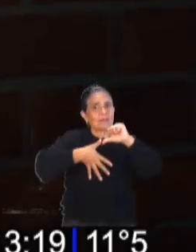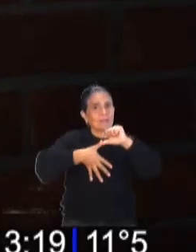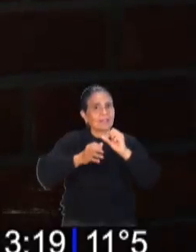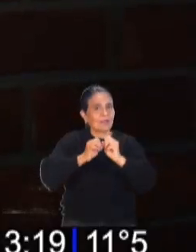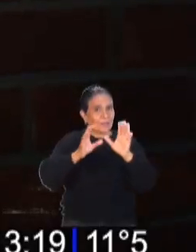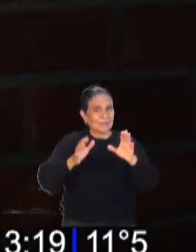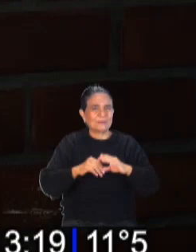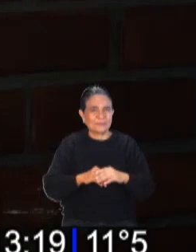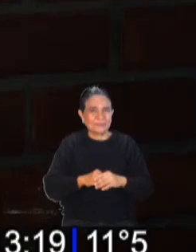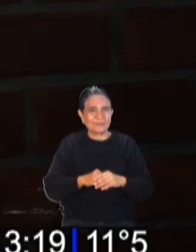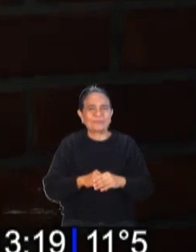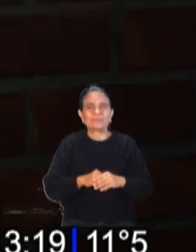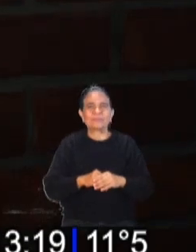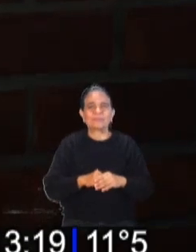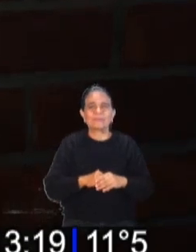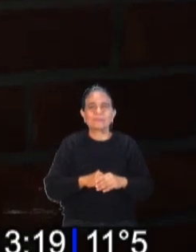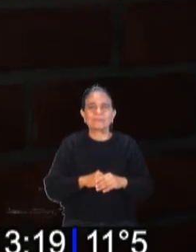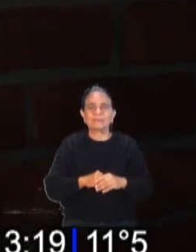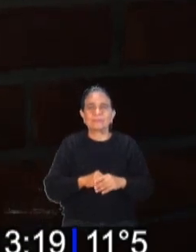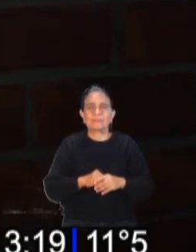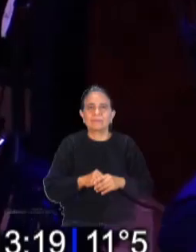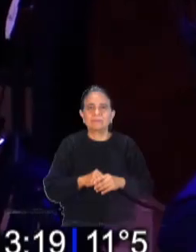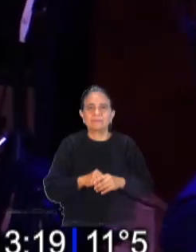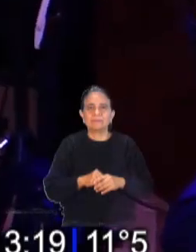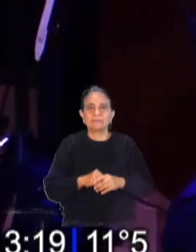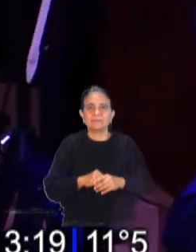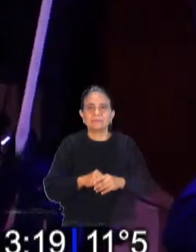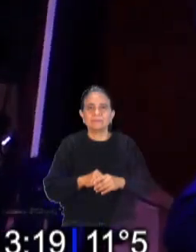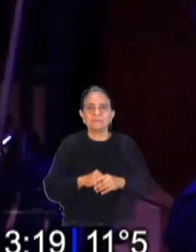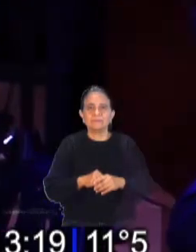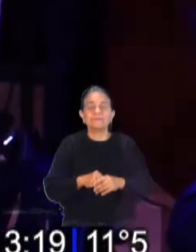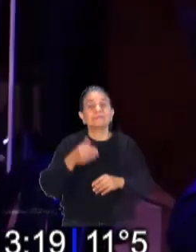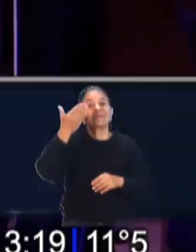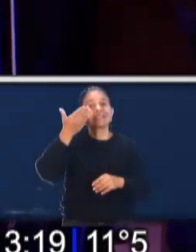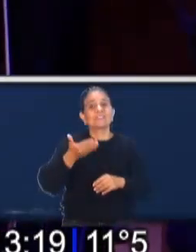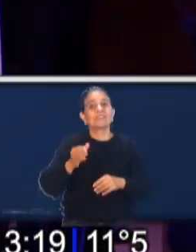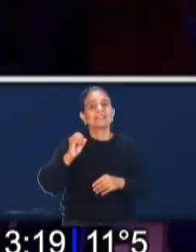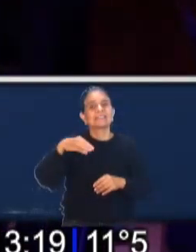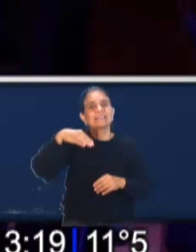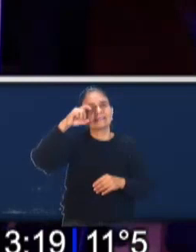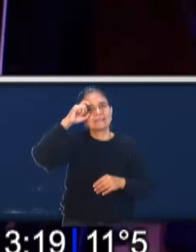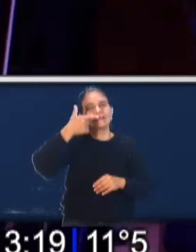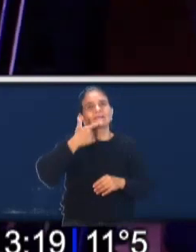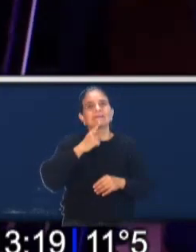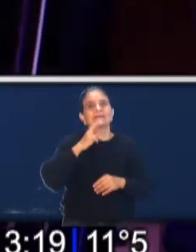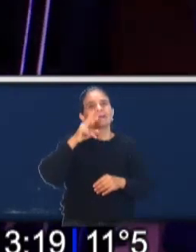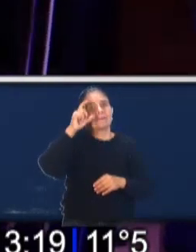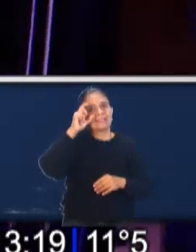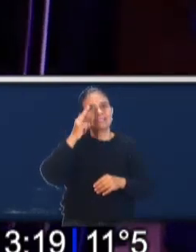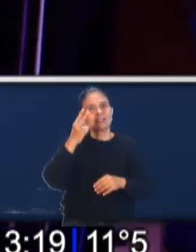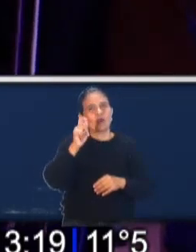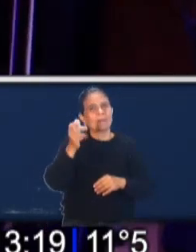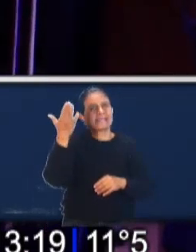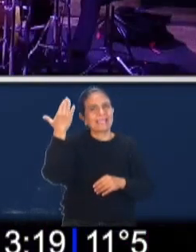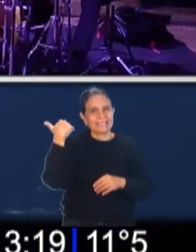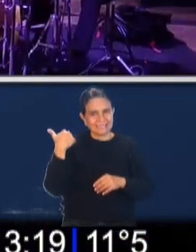honor que nos hayan convocado. Nos contactó el manager de Nito Mestre hace un par de meses y nos pidió la posibilidad de